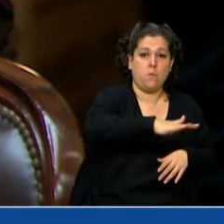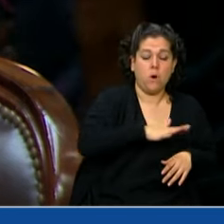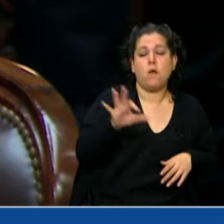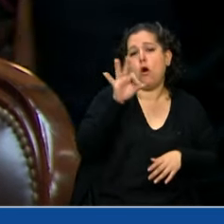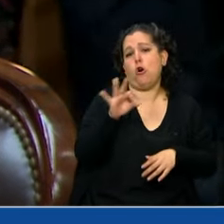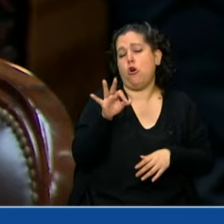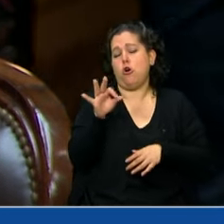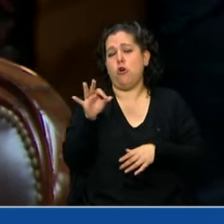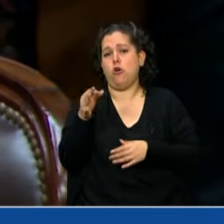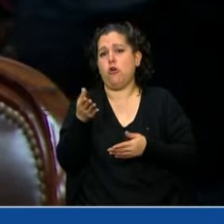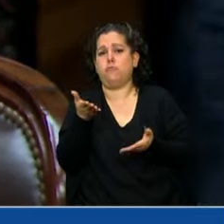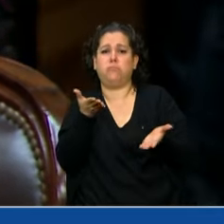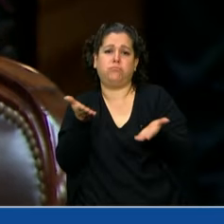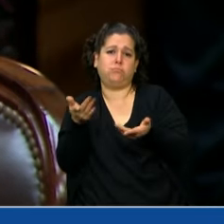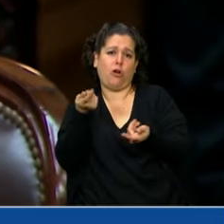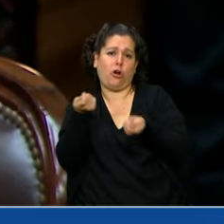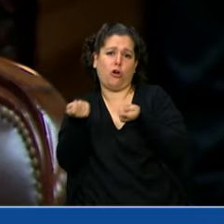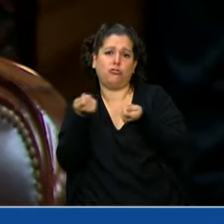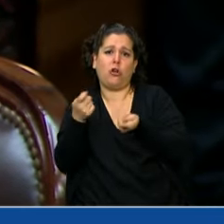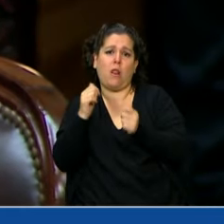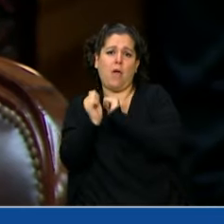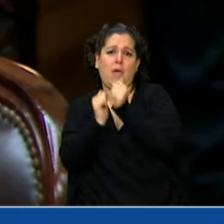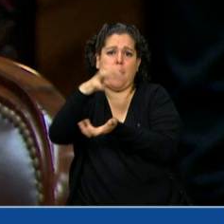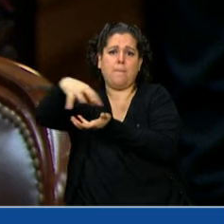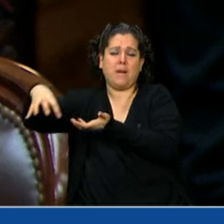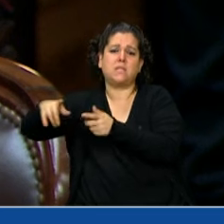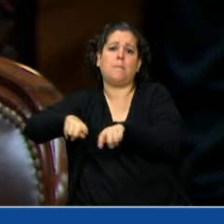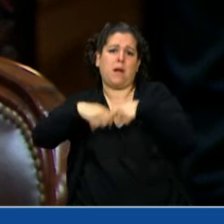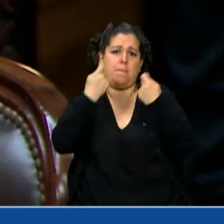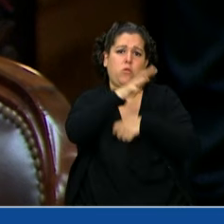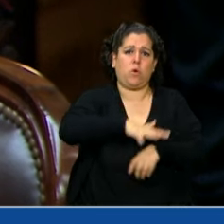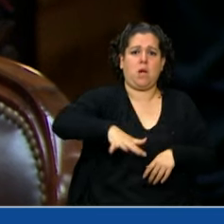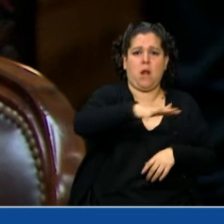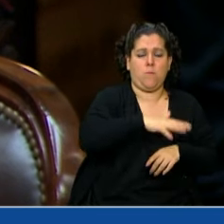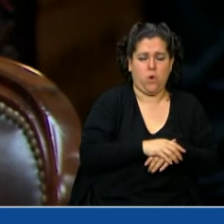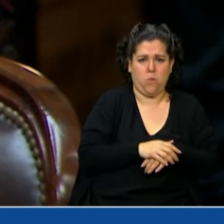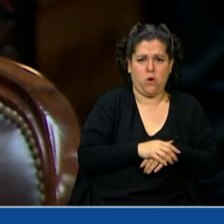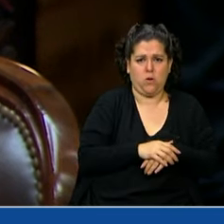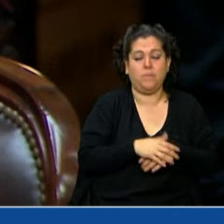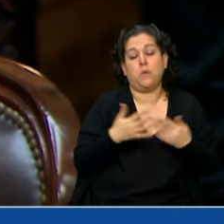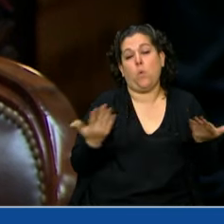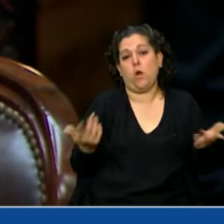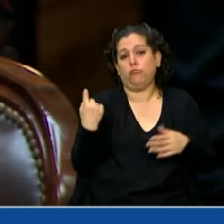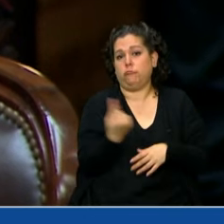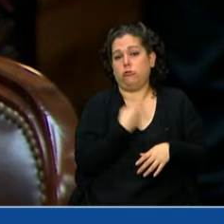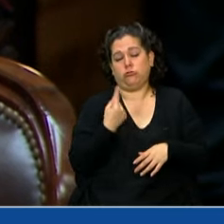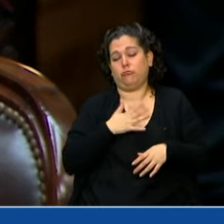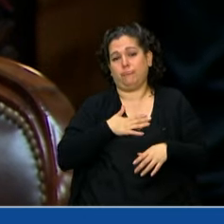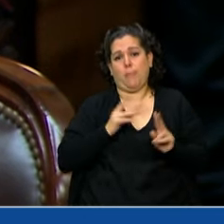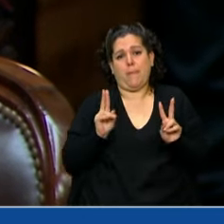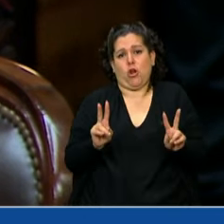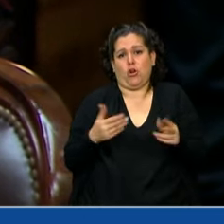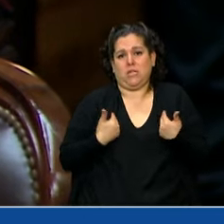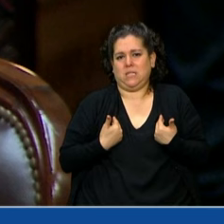o la controlan lases corporaciones en prejuicio de este y de su gente bueno Nosotros somos peronistas